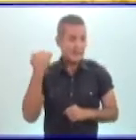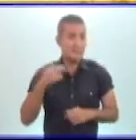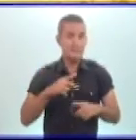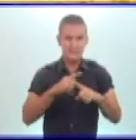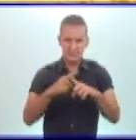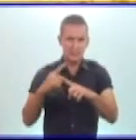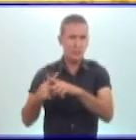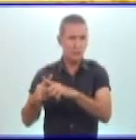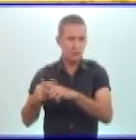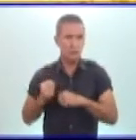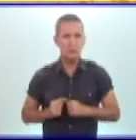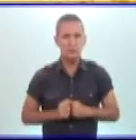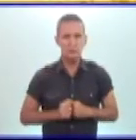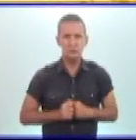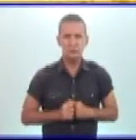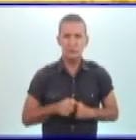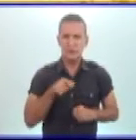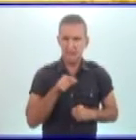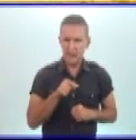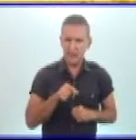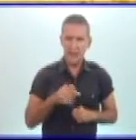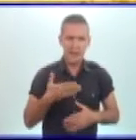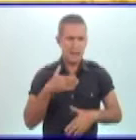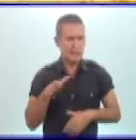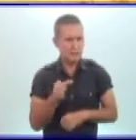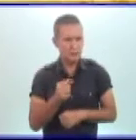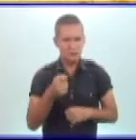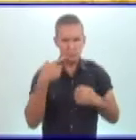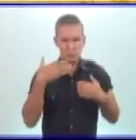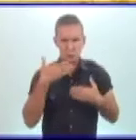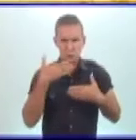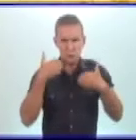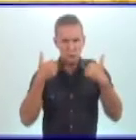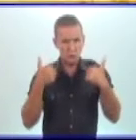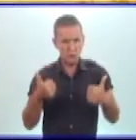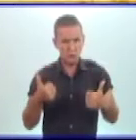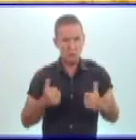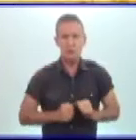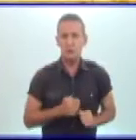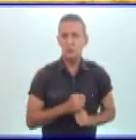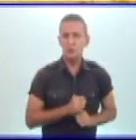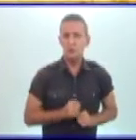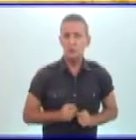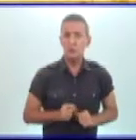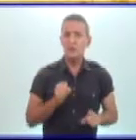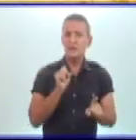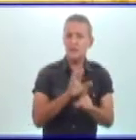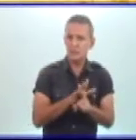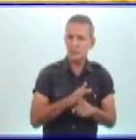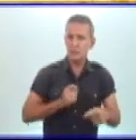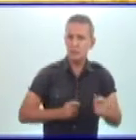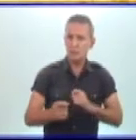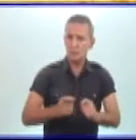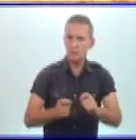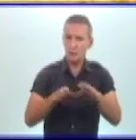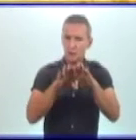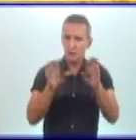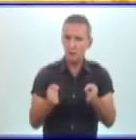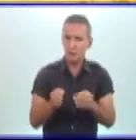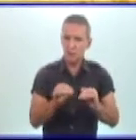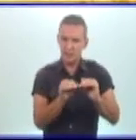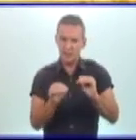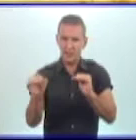tecnología, la consolidación de los sistemas coloniales de cada país imperialista y el inicio de un mercado mundial, así como el nivel de